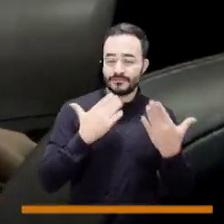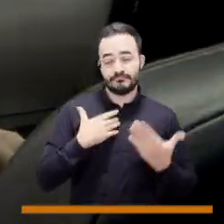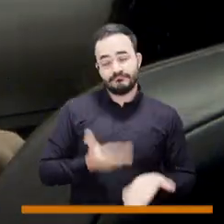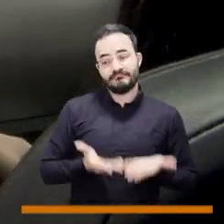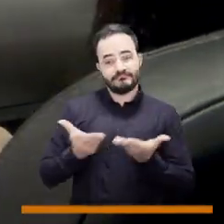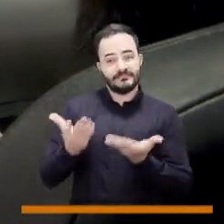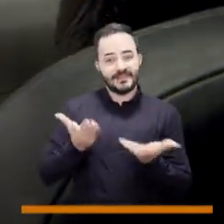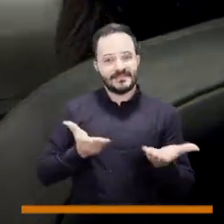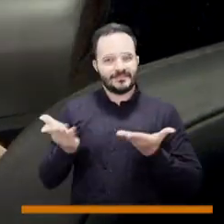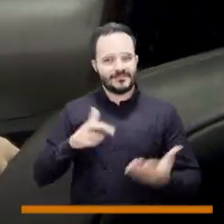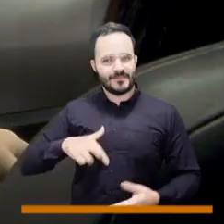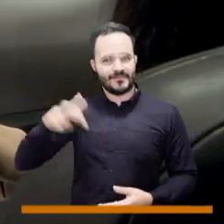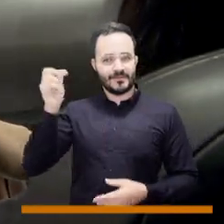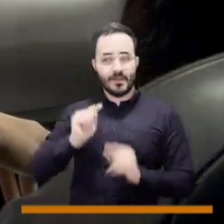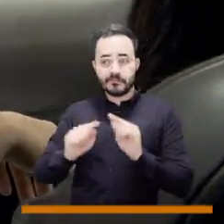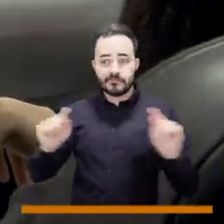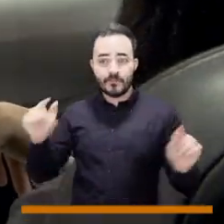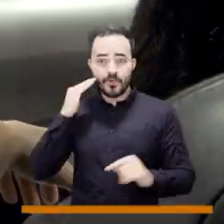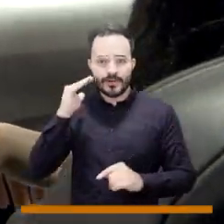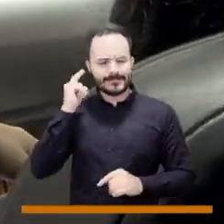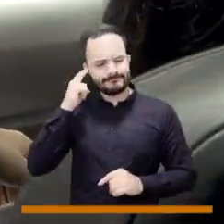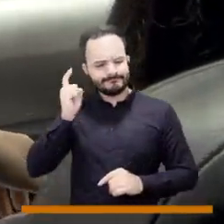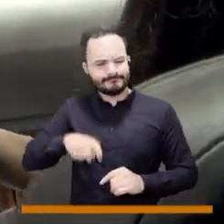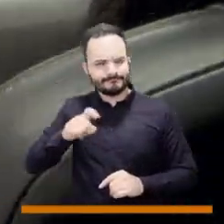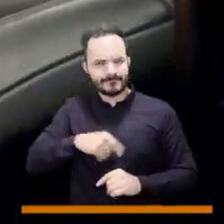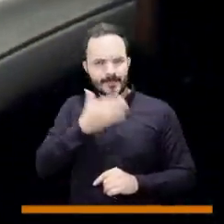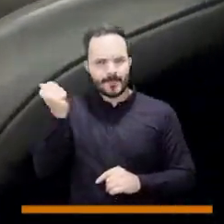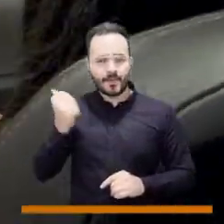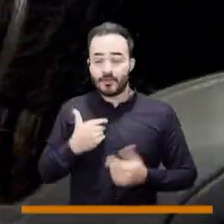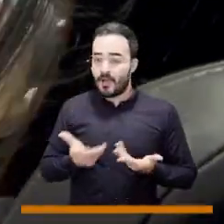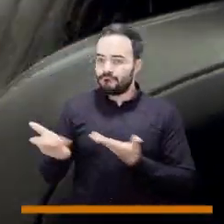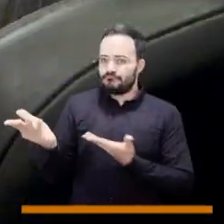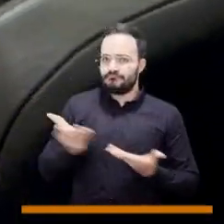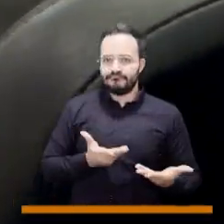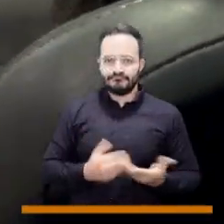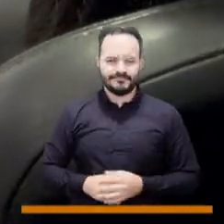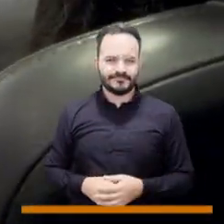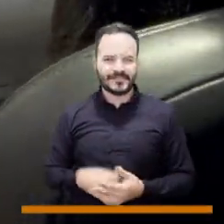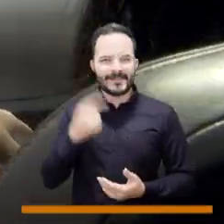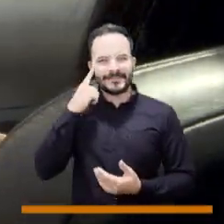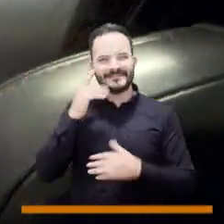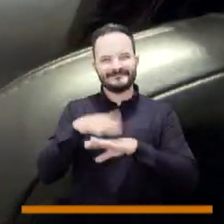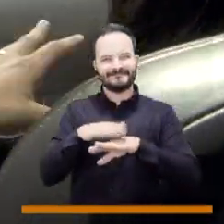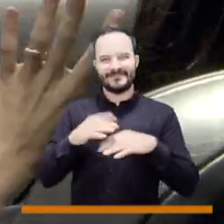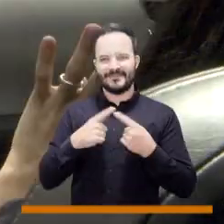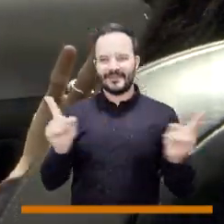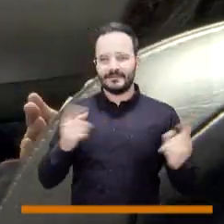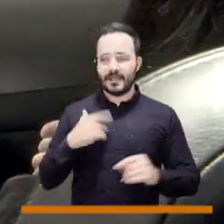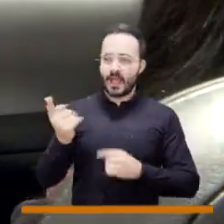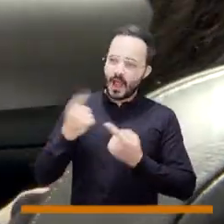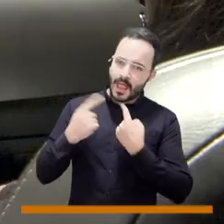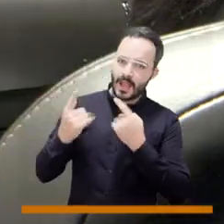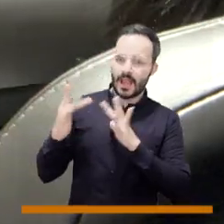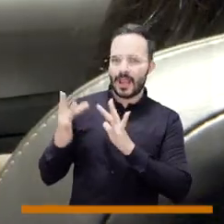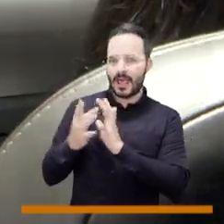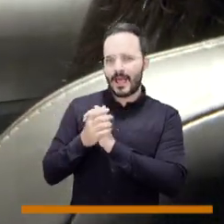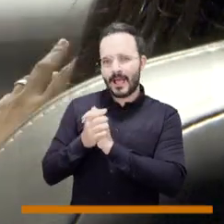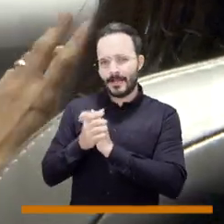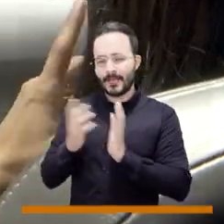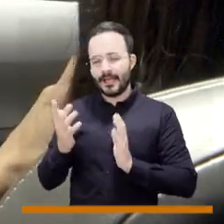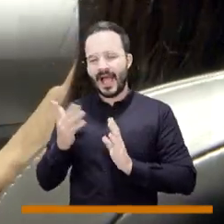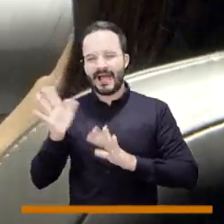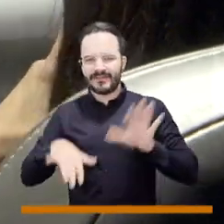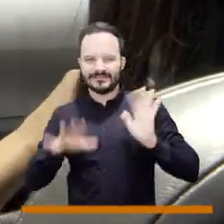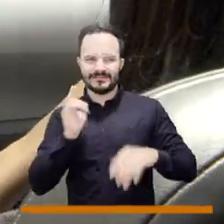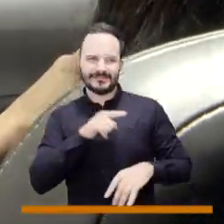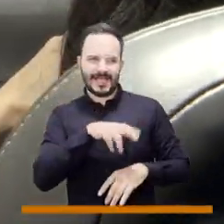prestar un apoyo profesional a las chicas que de pronto lo necesiten, porque no es lo mismo de pronto uno hablar con una